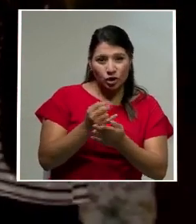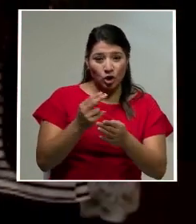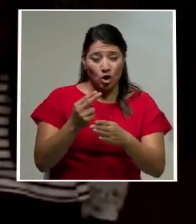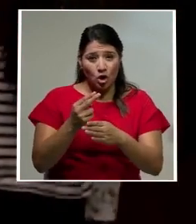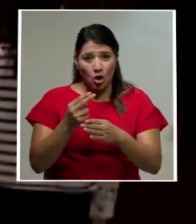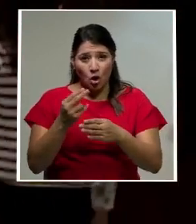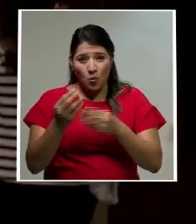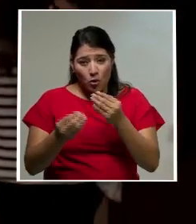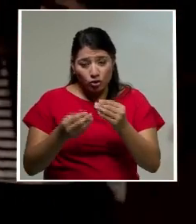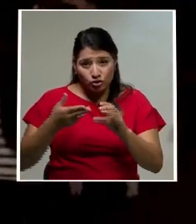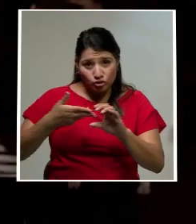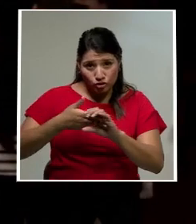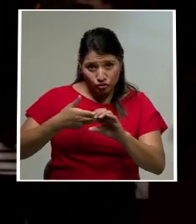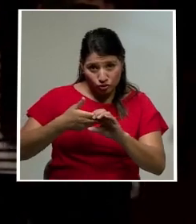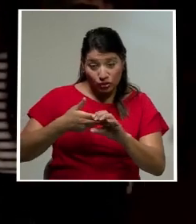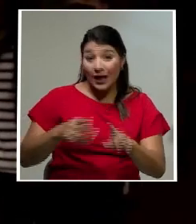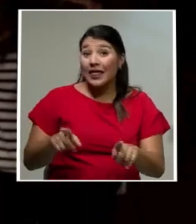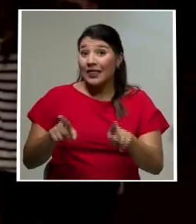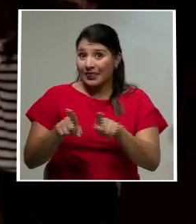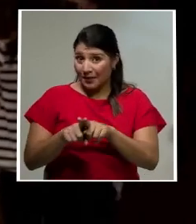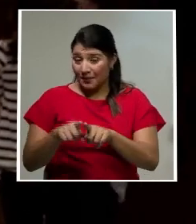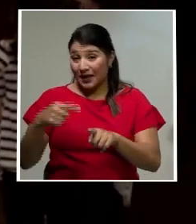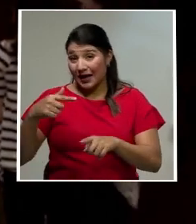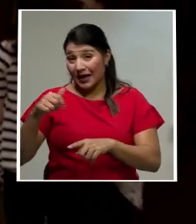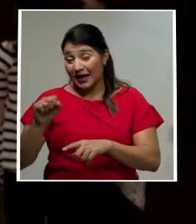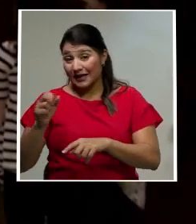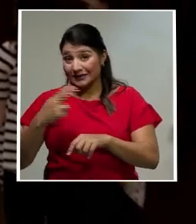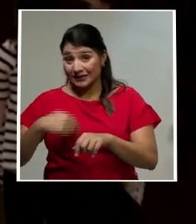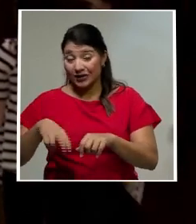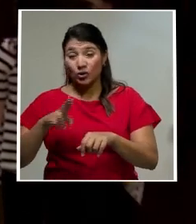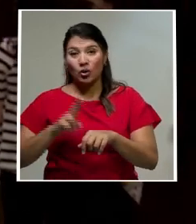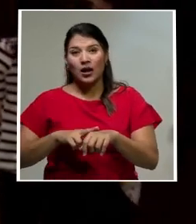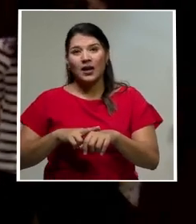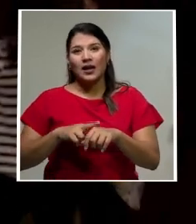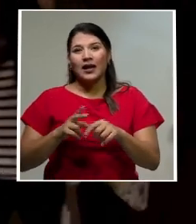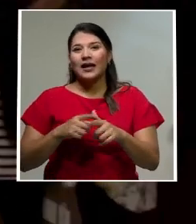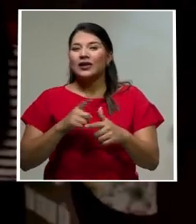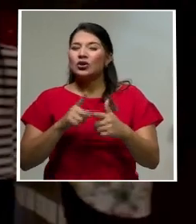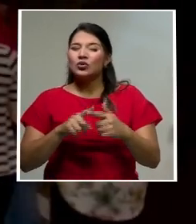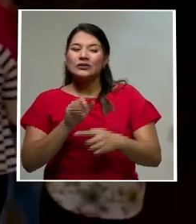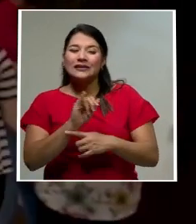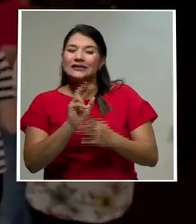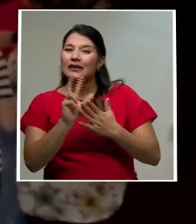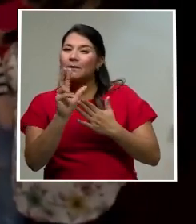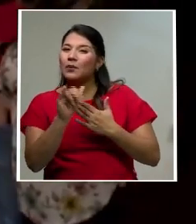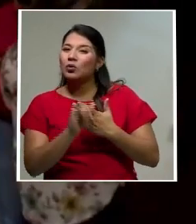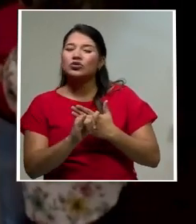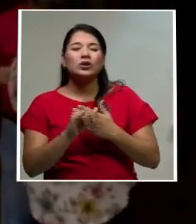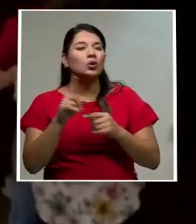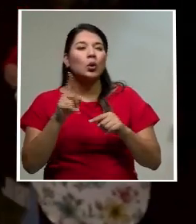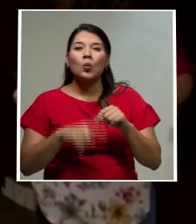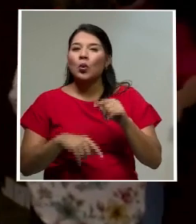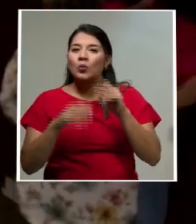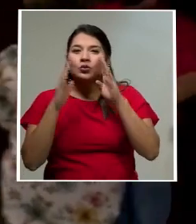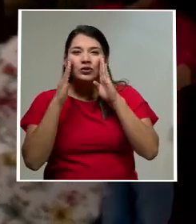natural, no puede ser conocido de manera